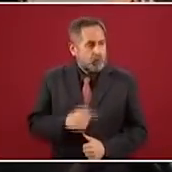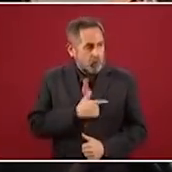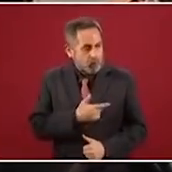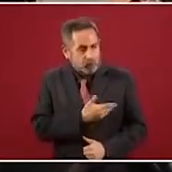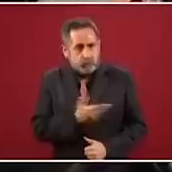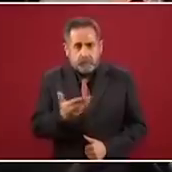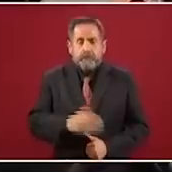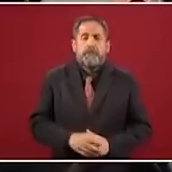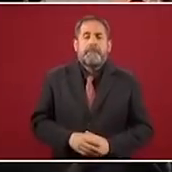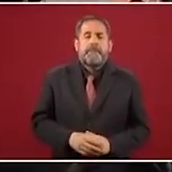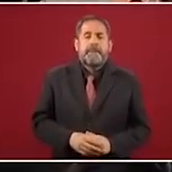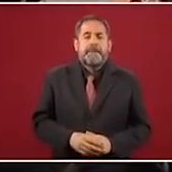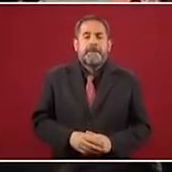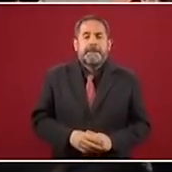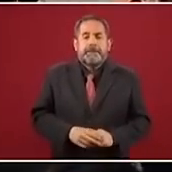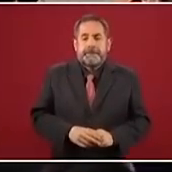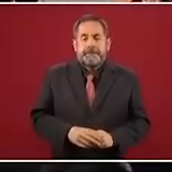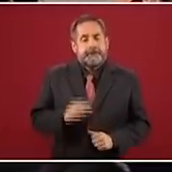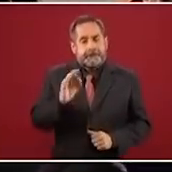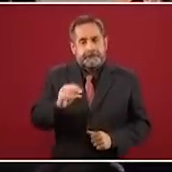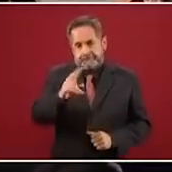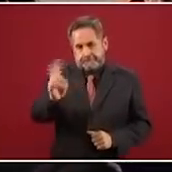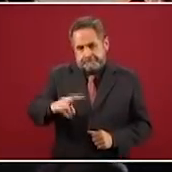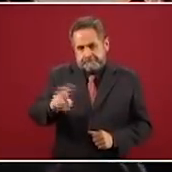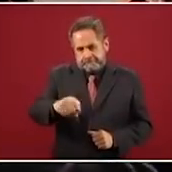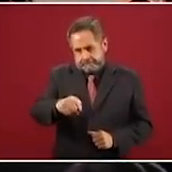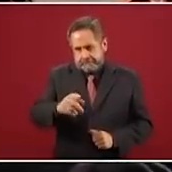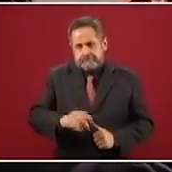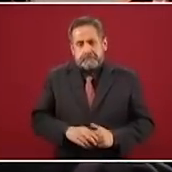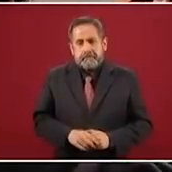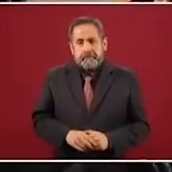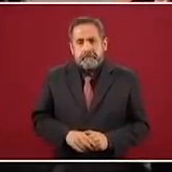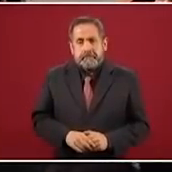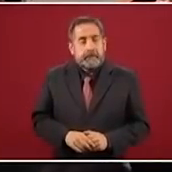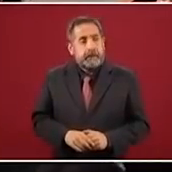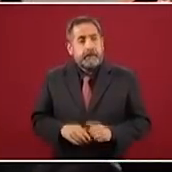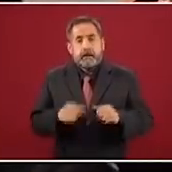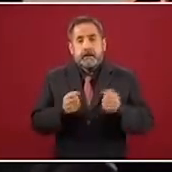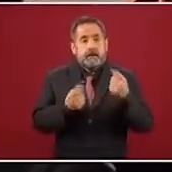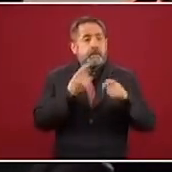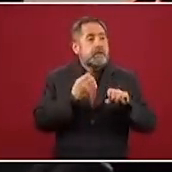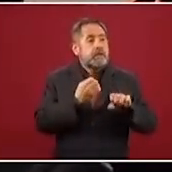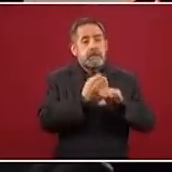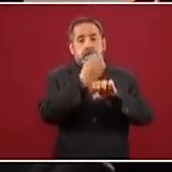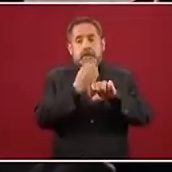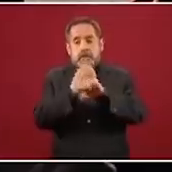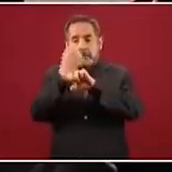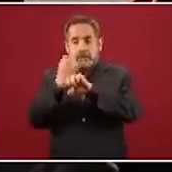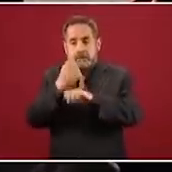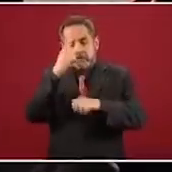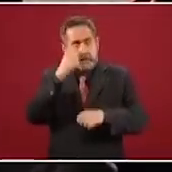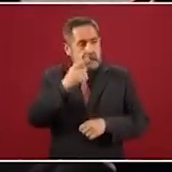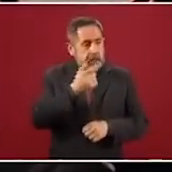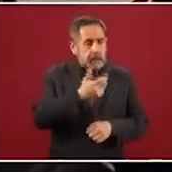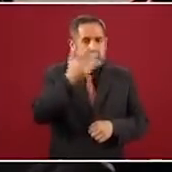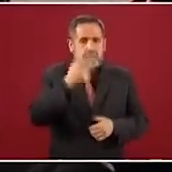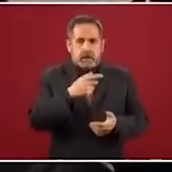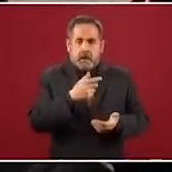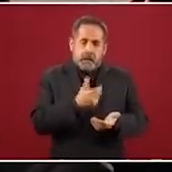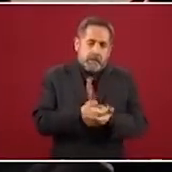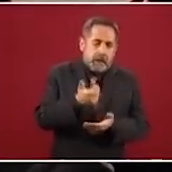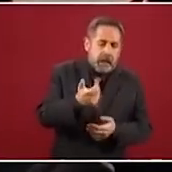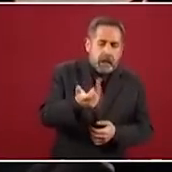presidente. Efectivamente, es cierto. En los estados, los insumos para la salud se compran a